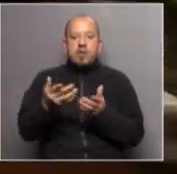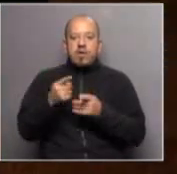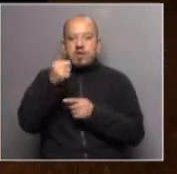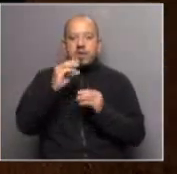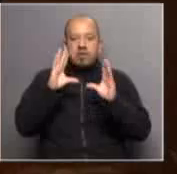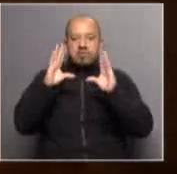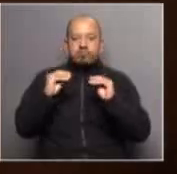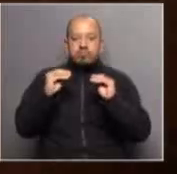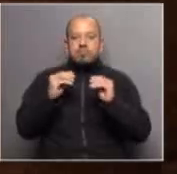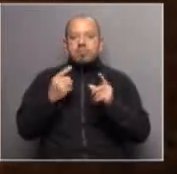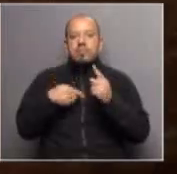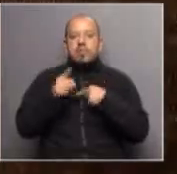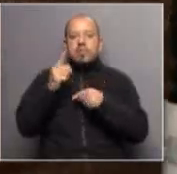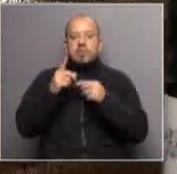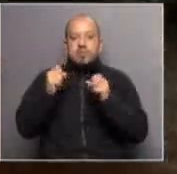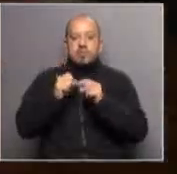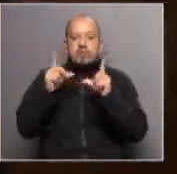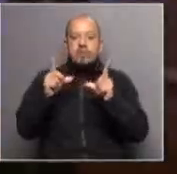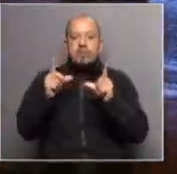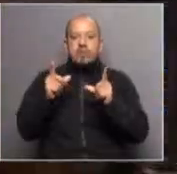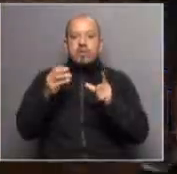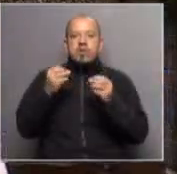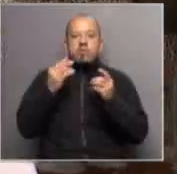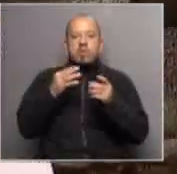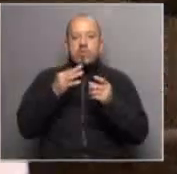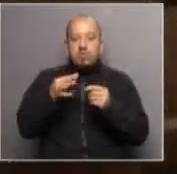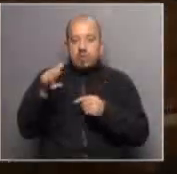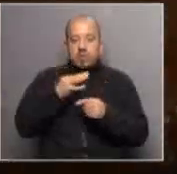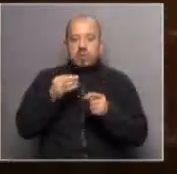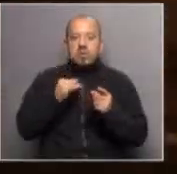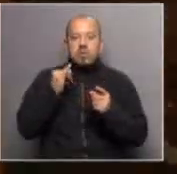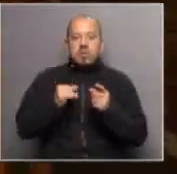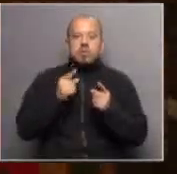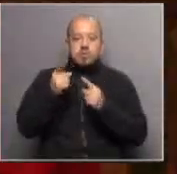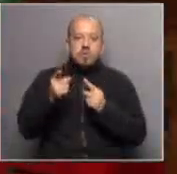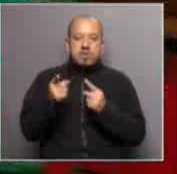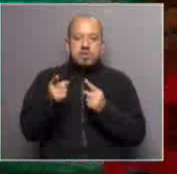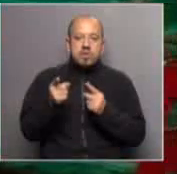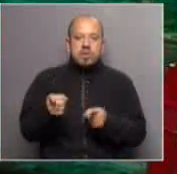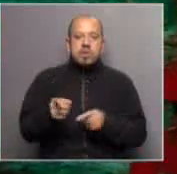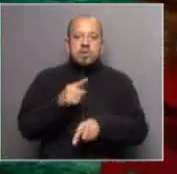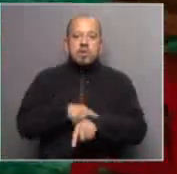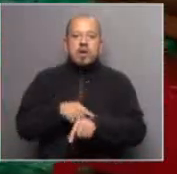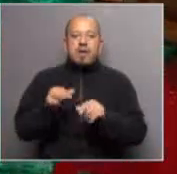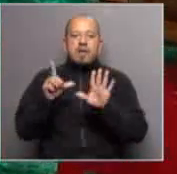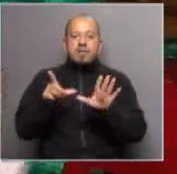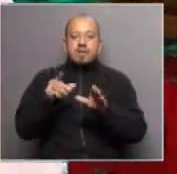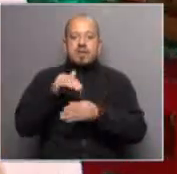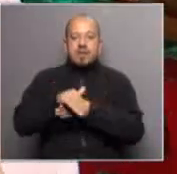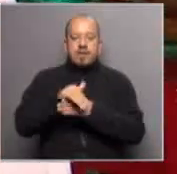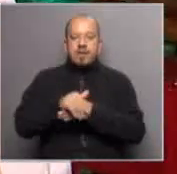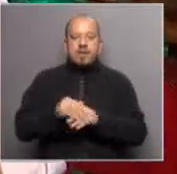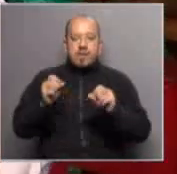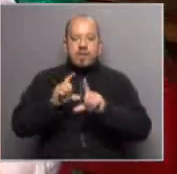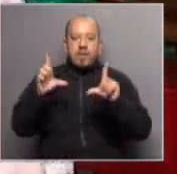apagado, pero va a prender sus luces en un ratito, porque nos confirmaban acá en el Brecha que tienen relación, que abre a las 19 de la Andorra. El